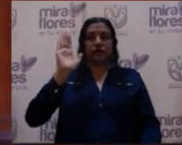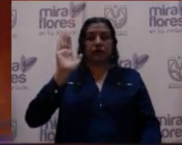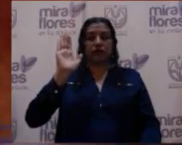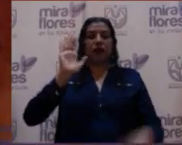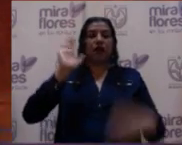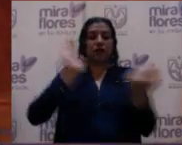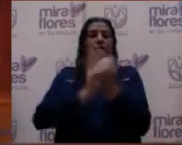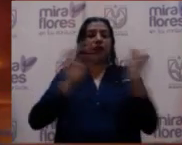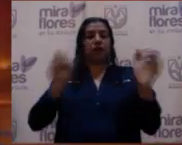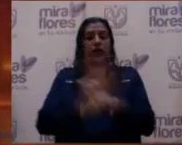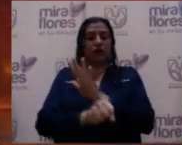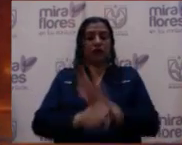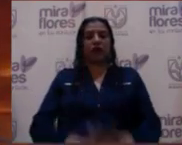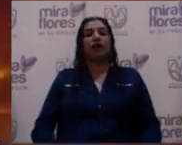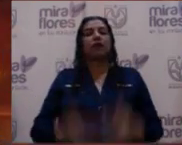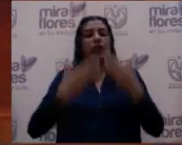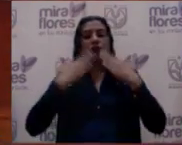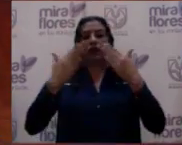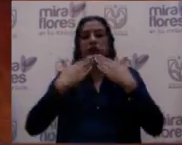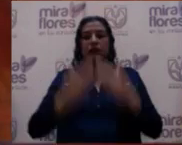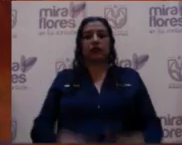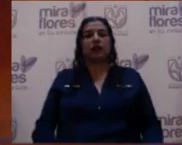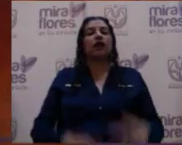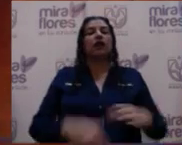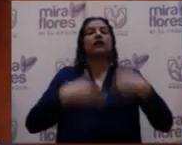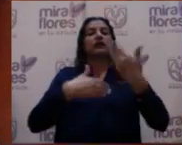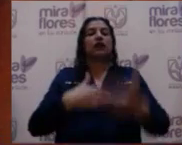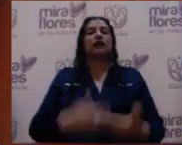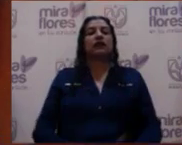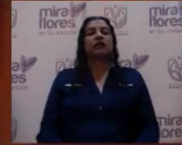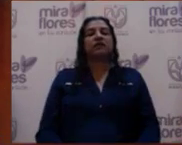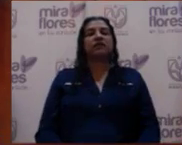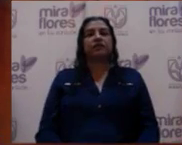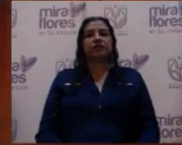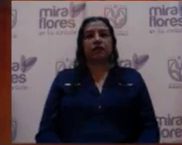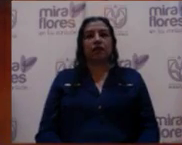Se aprueba por unanimidad de votos. Muchas gracias. Vamos al siguiente punto, por favor.